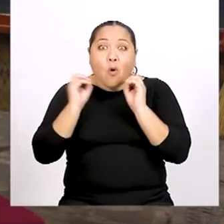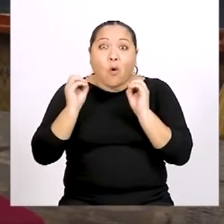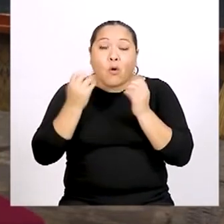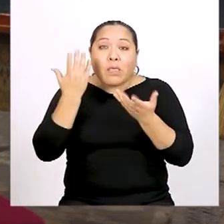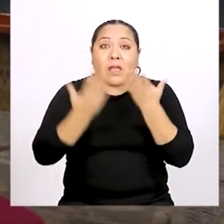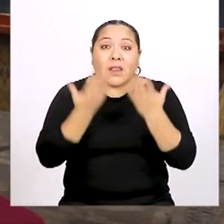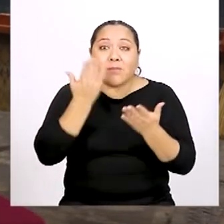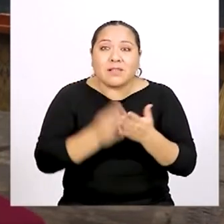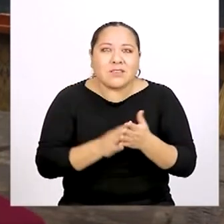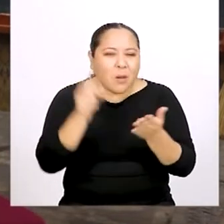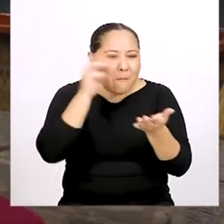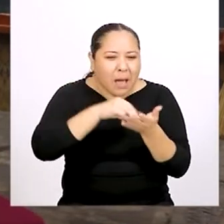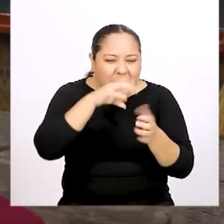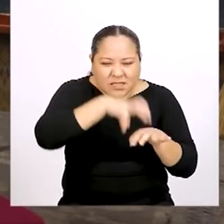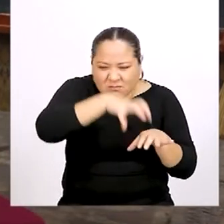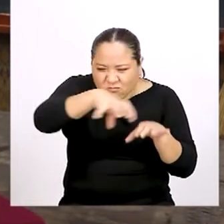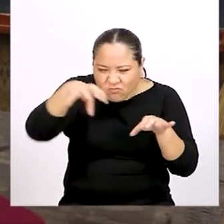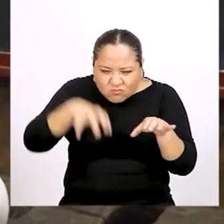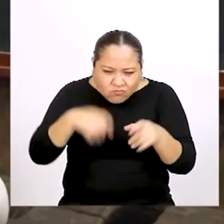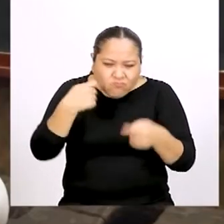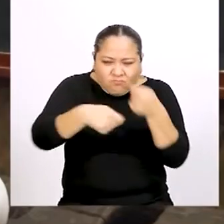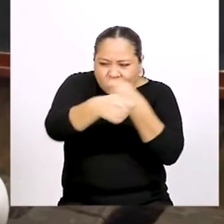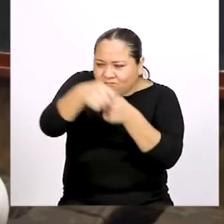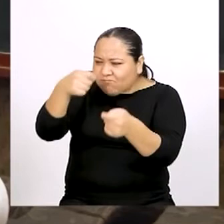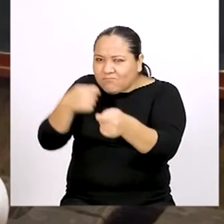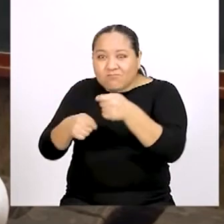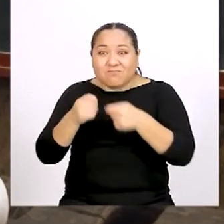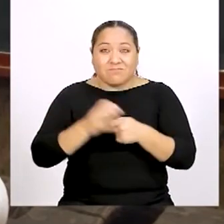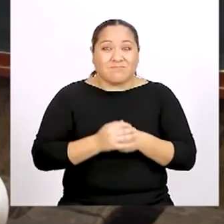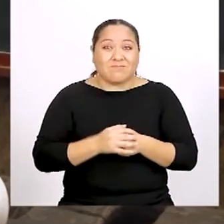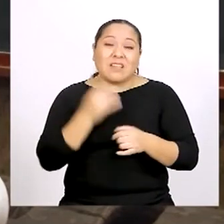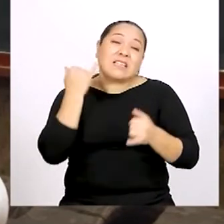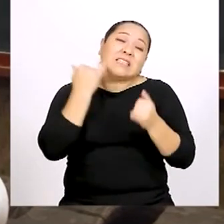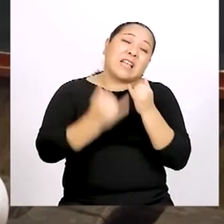O hasta instrumentos con más tambores.